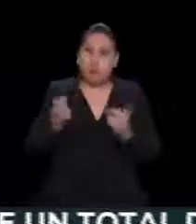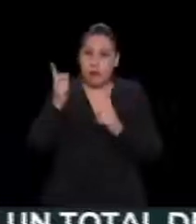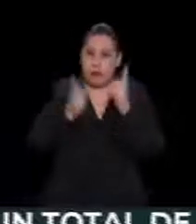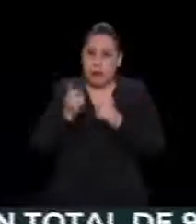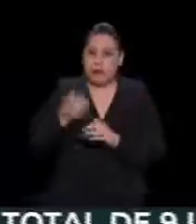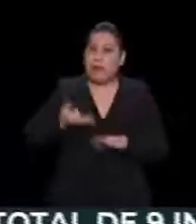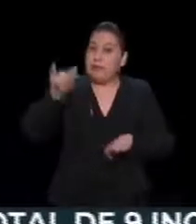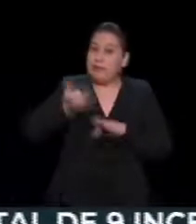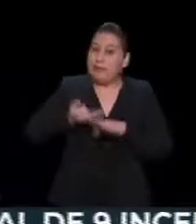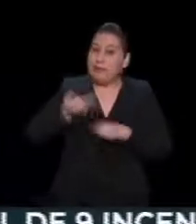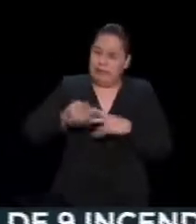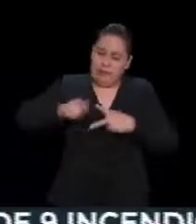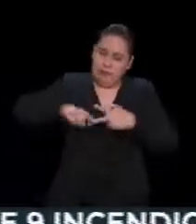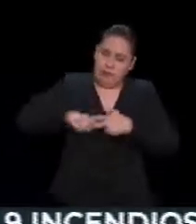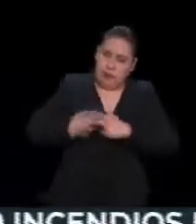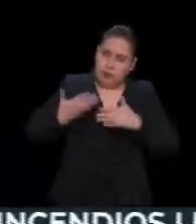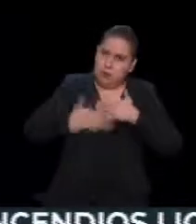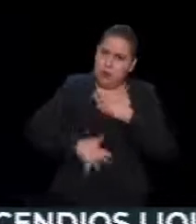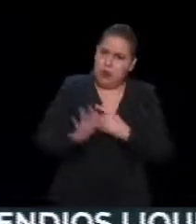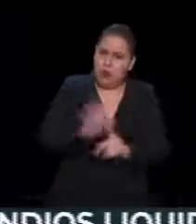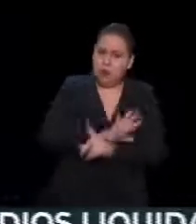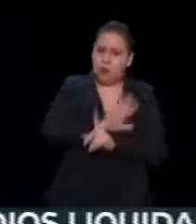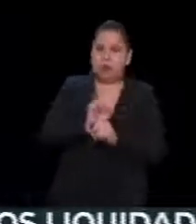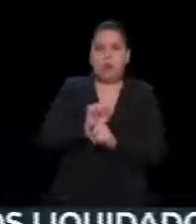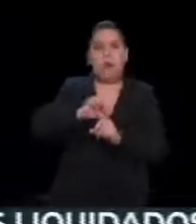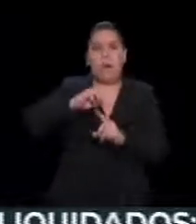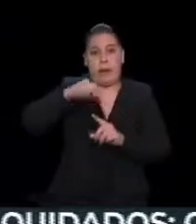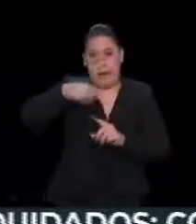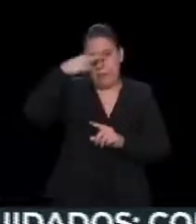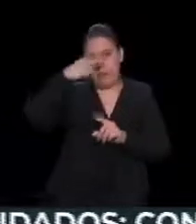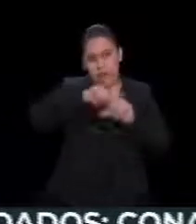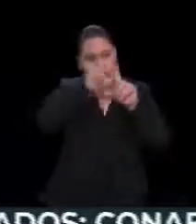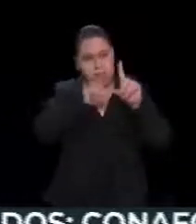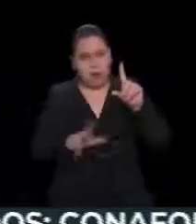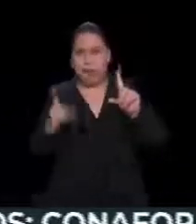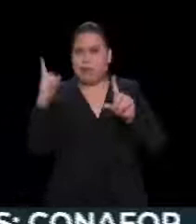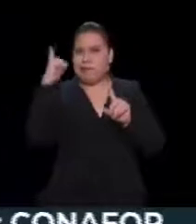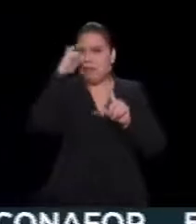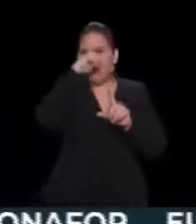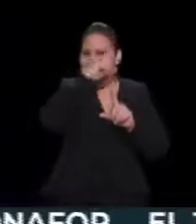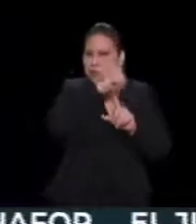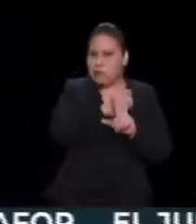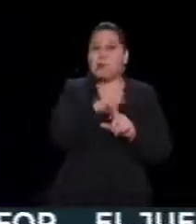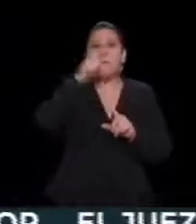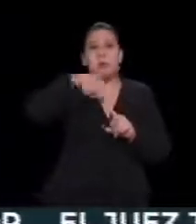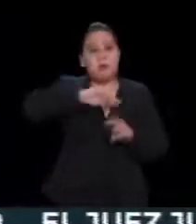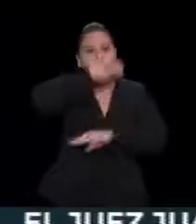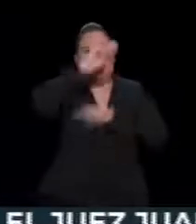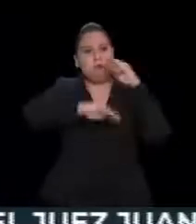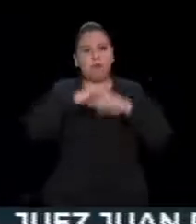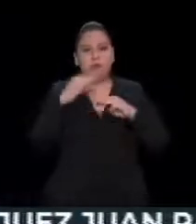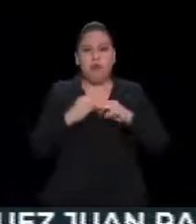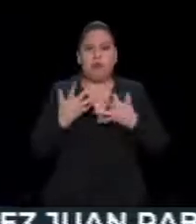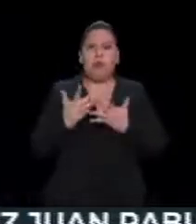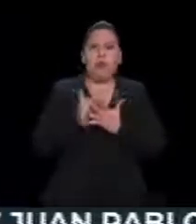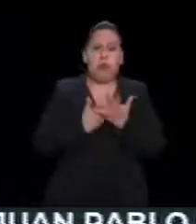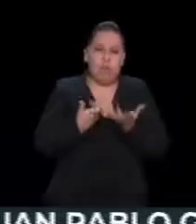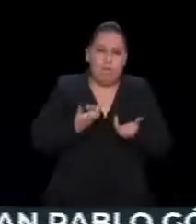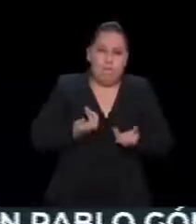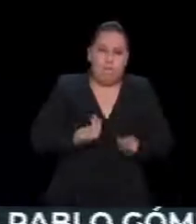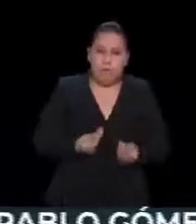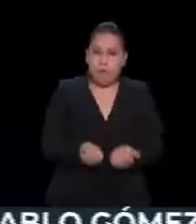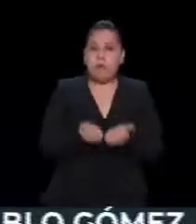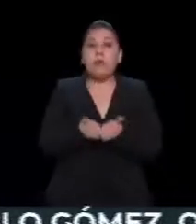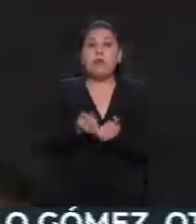La pandemia propició un escenario muy particular a nivel global y nacional que sabemos ha golpeado en muchos sectores los bolsillos de la población y